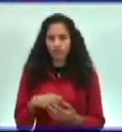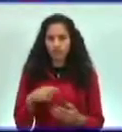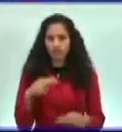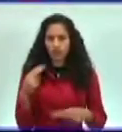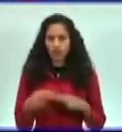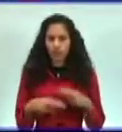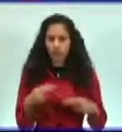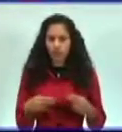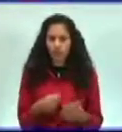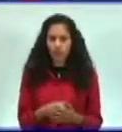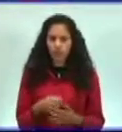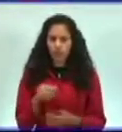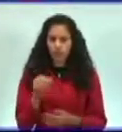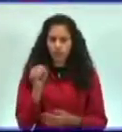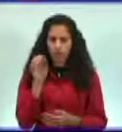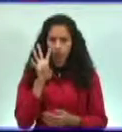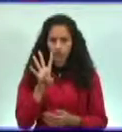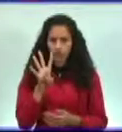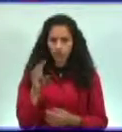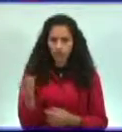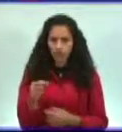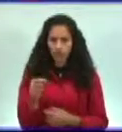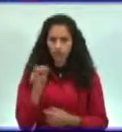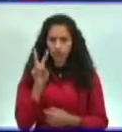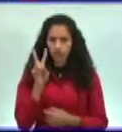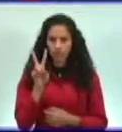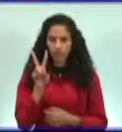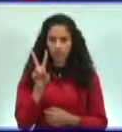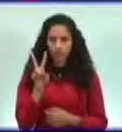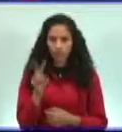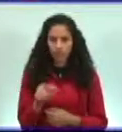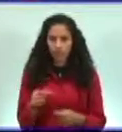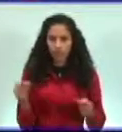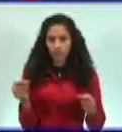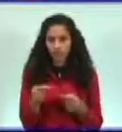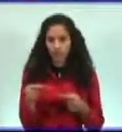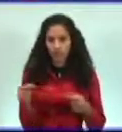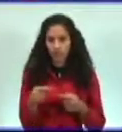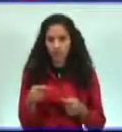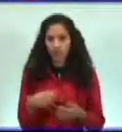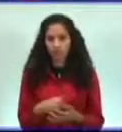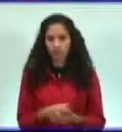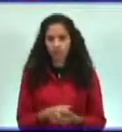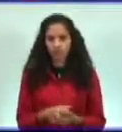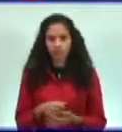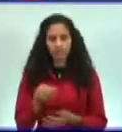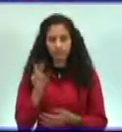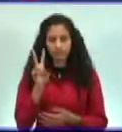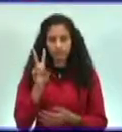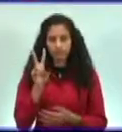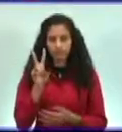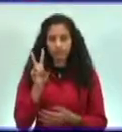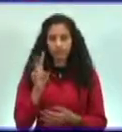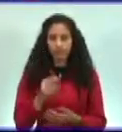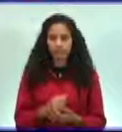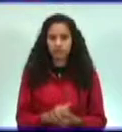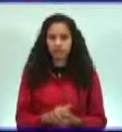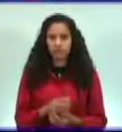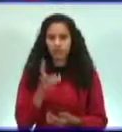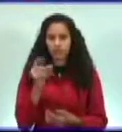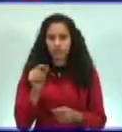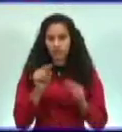Entonces, es 4 menos 2, que es igual a 2.